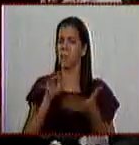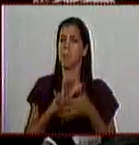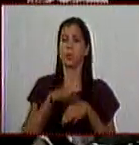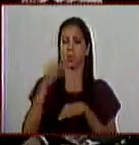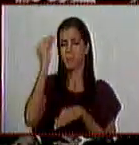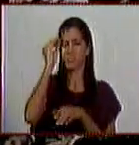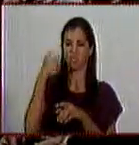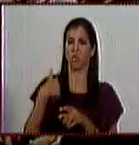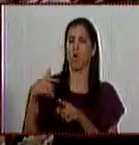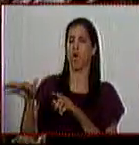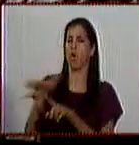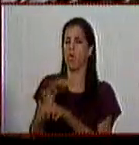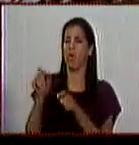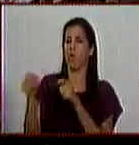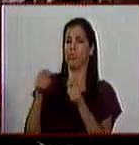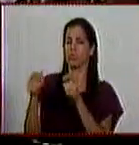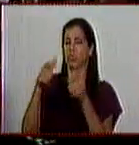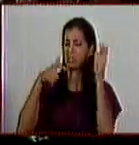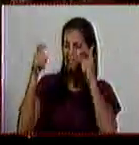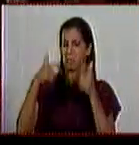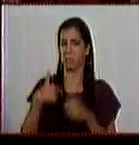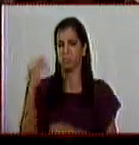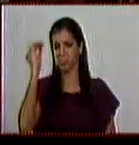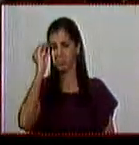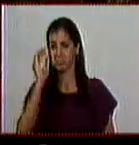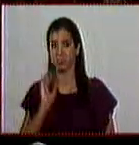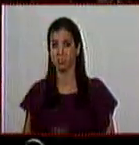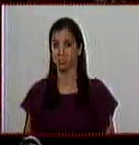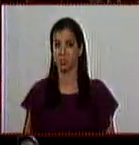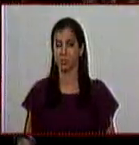funcionar funcionalizar